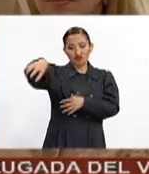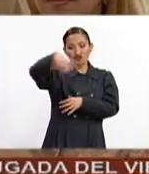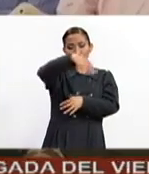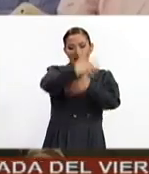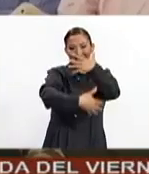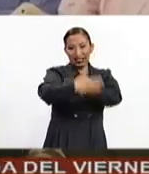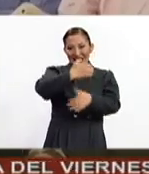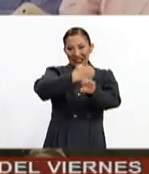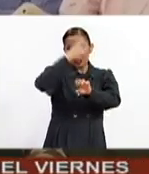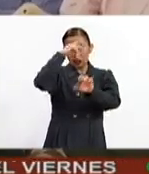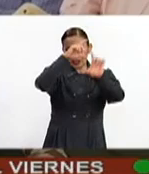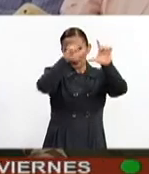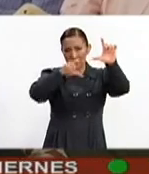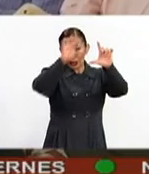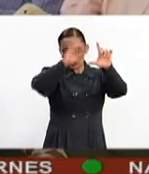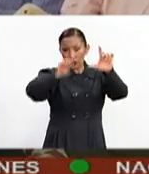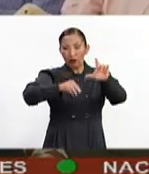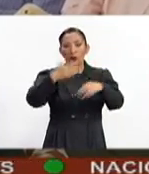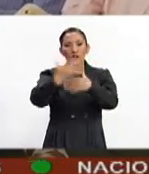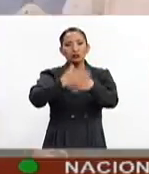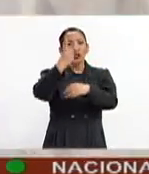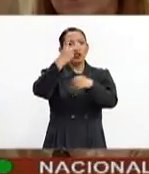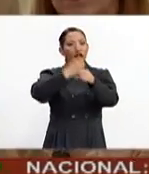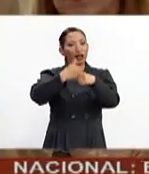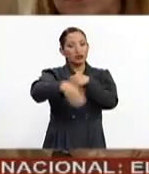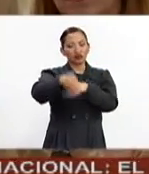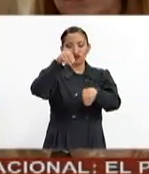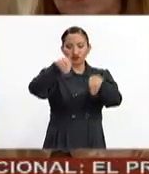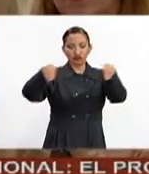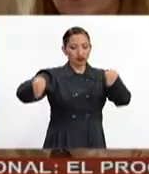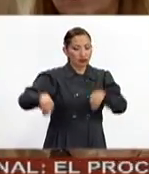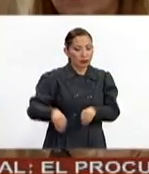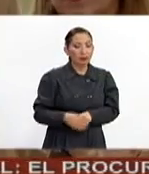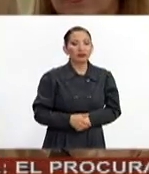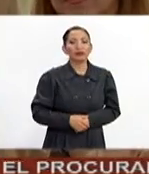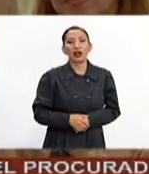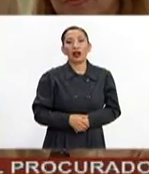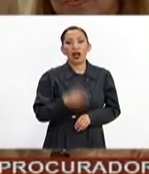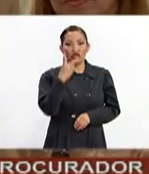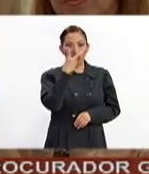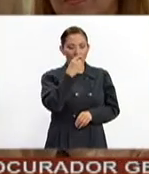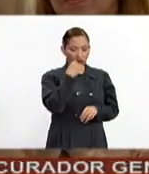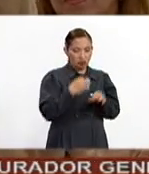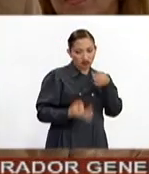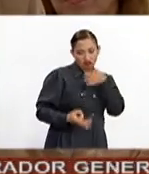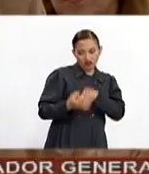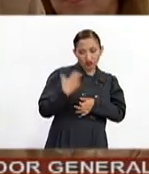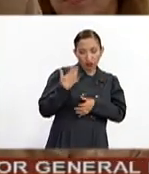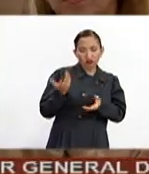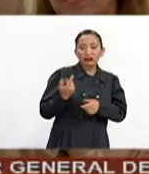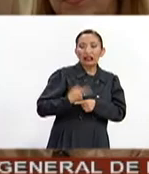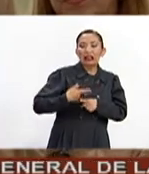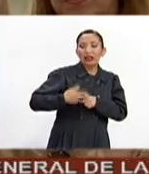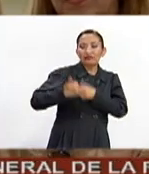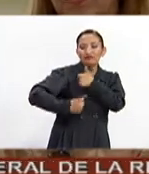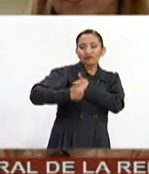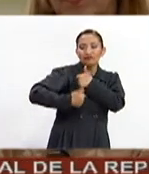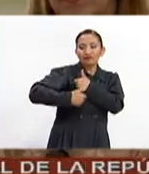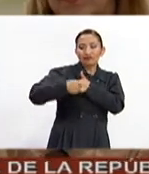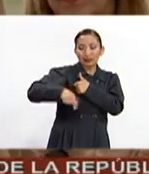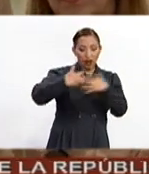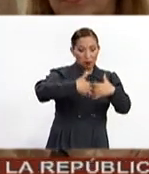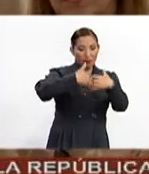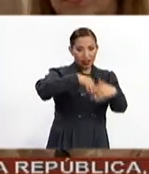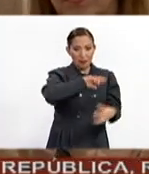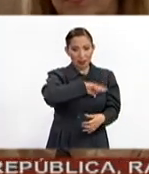15 estados del país en los próximos dos años. Derivado de las dos subastas eléctricas realizadas,